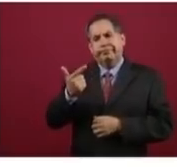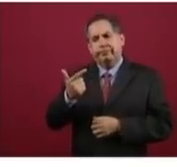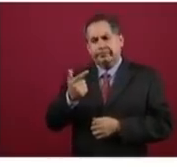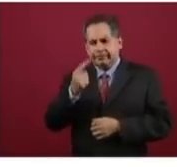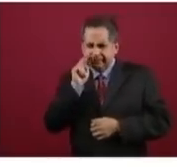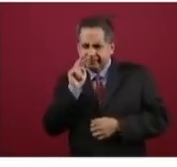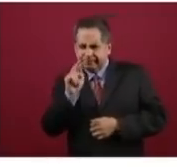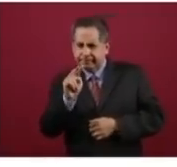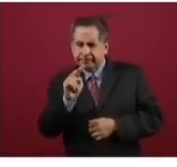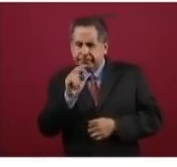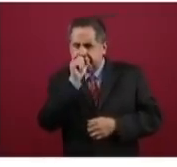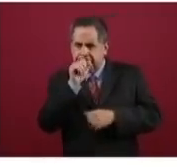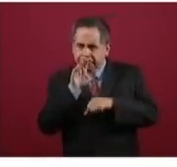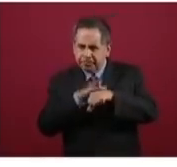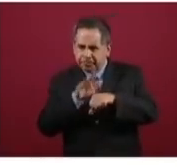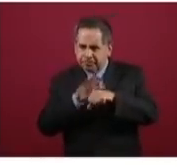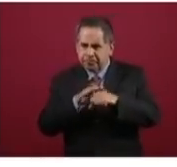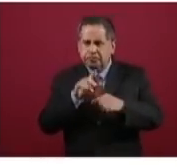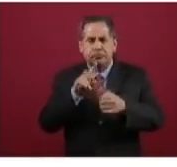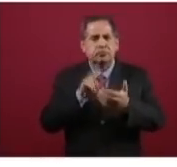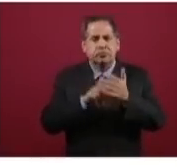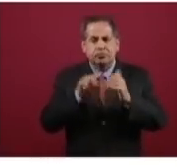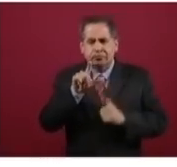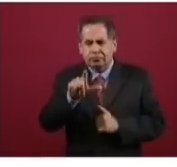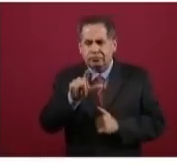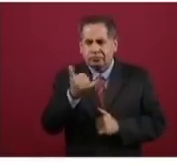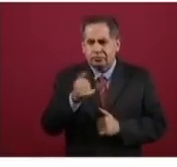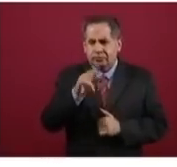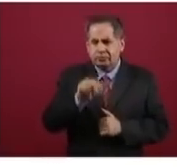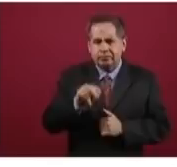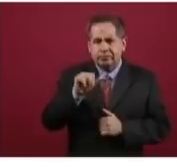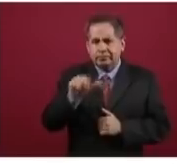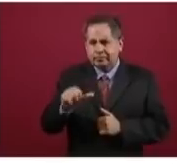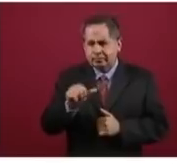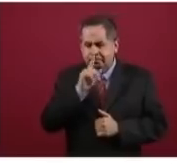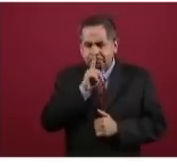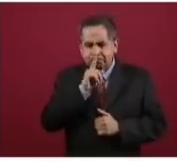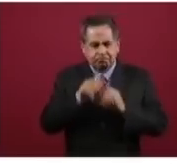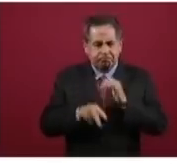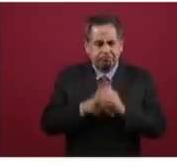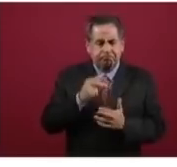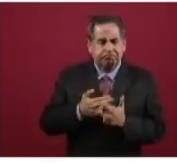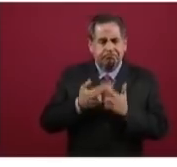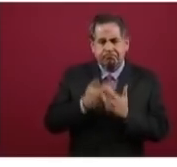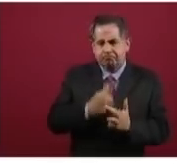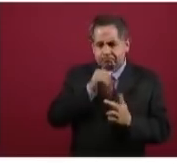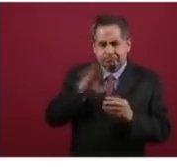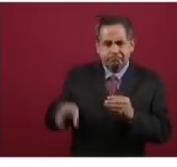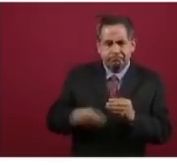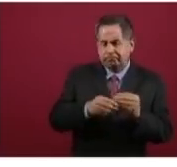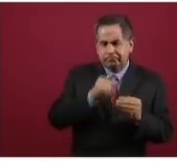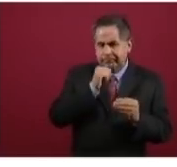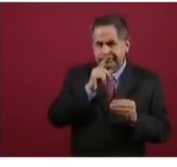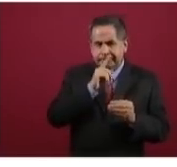no la parte del 2017 y 2016 no cuenta los remanentes operativos del banco de mexico